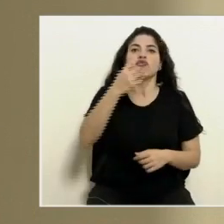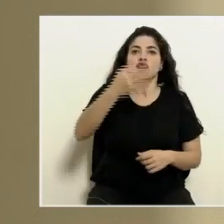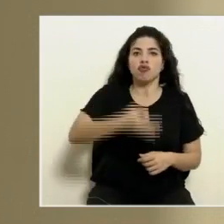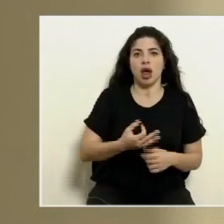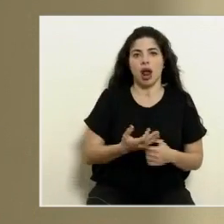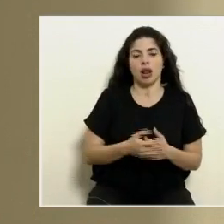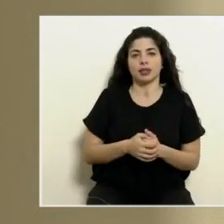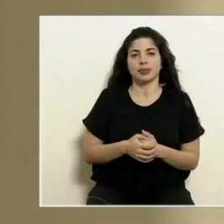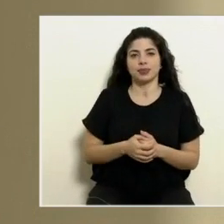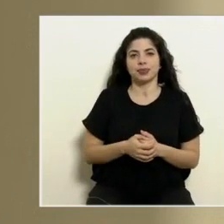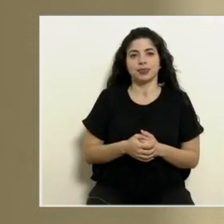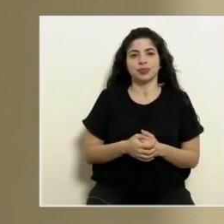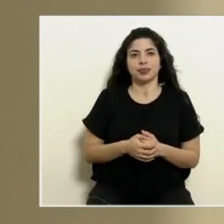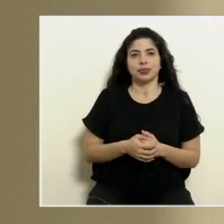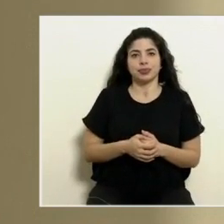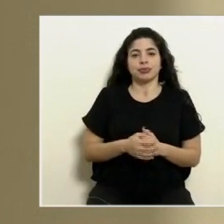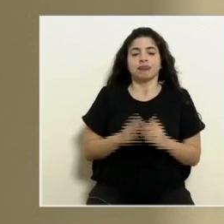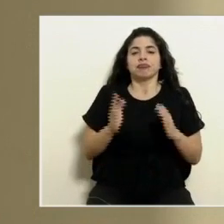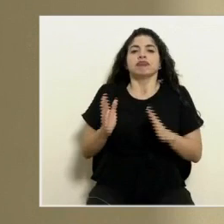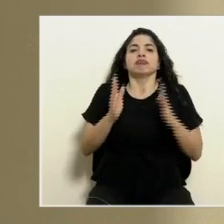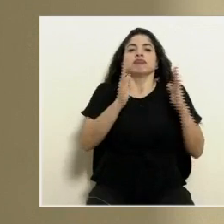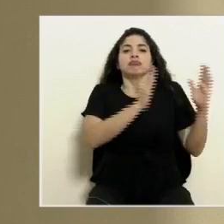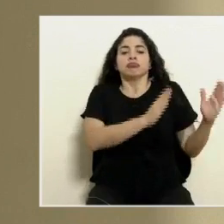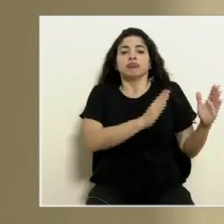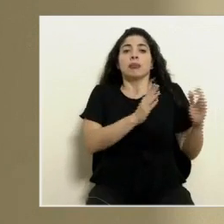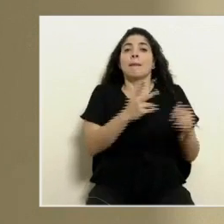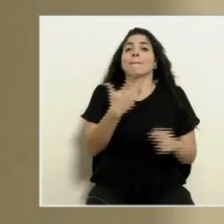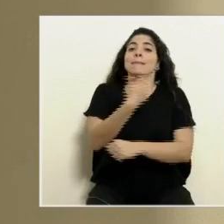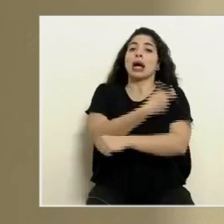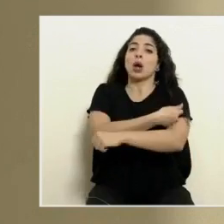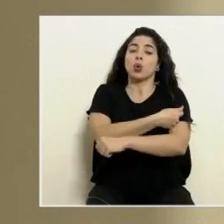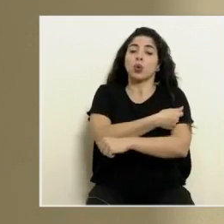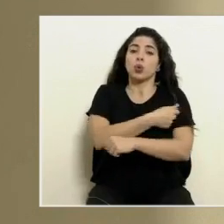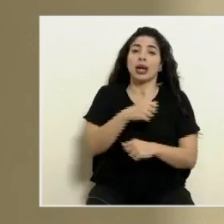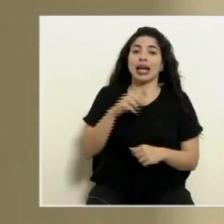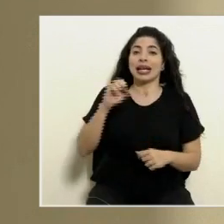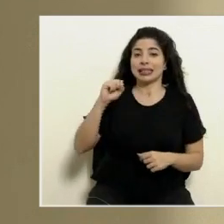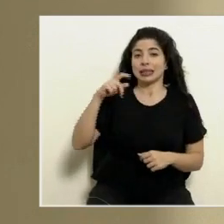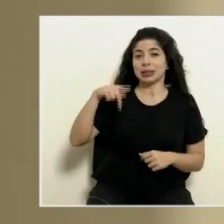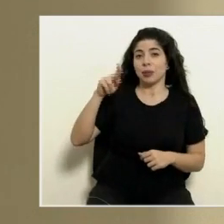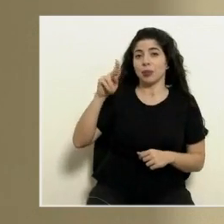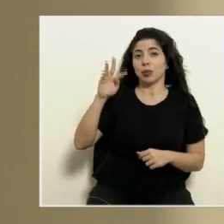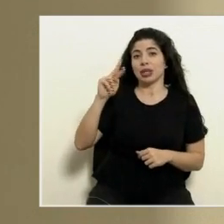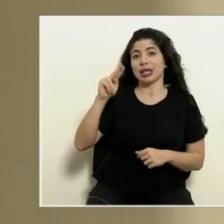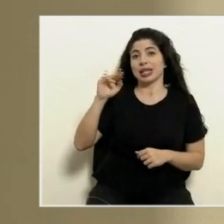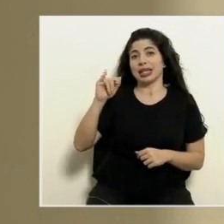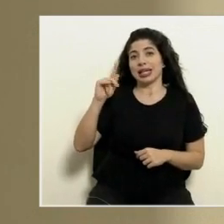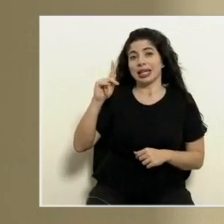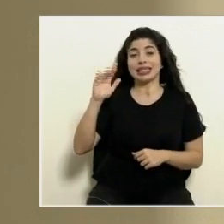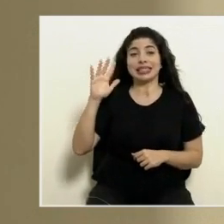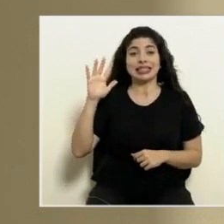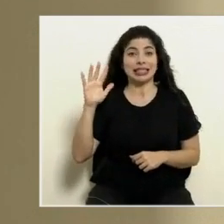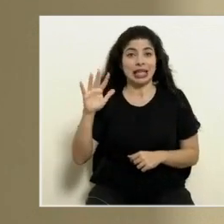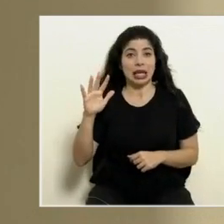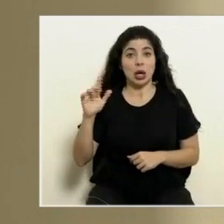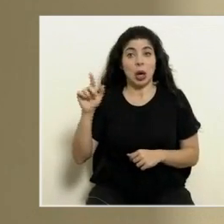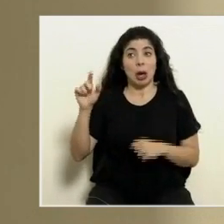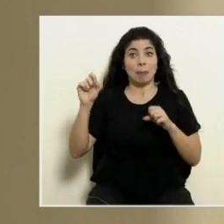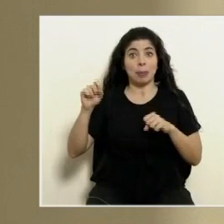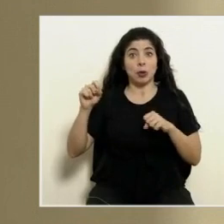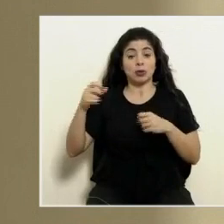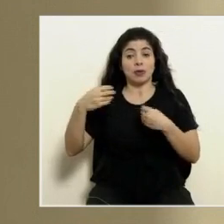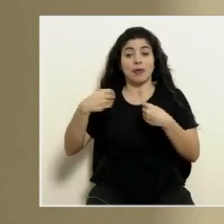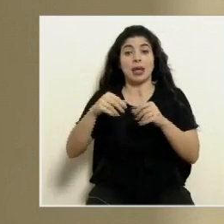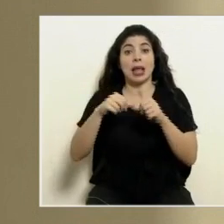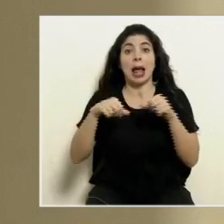real. Con respecto a la vacuna de Sputnik 5 y la posibilidad de que entre en el sector privado,